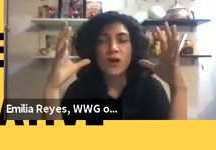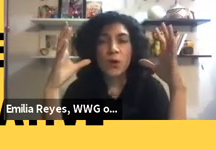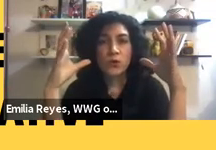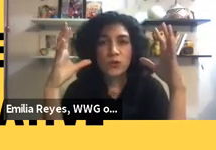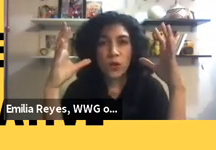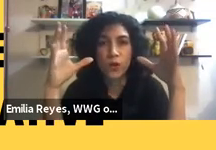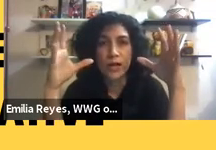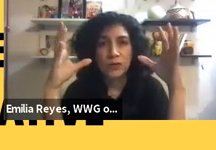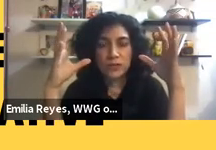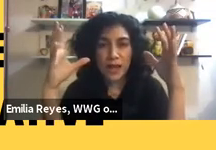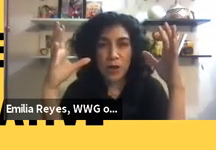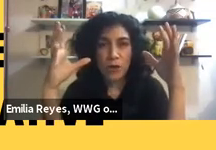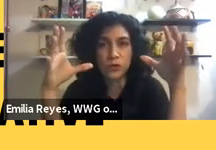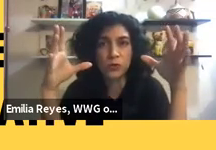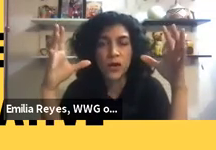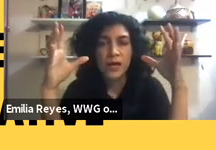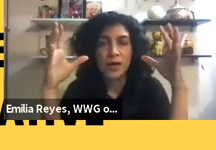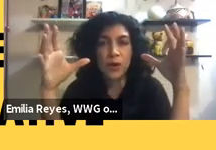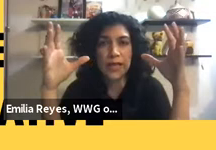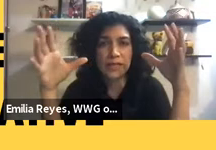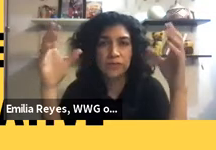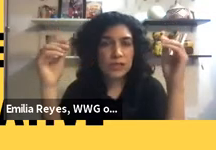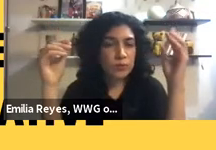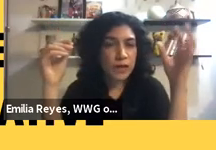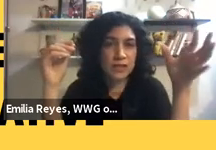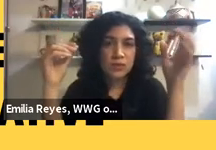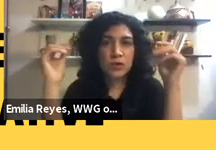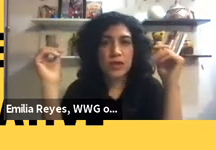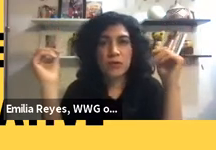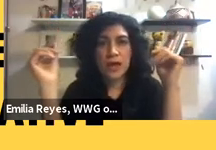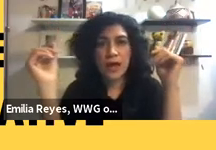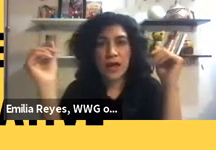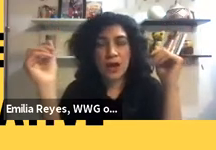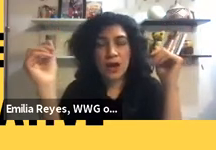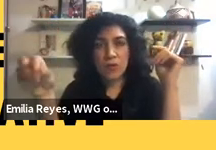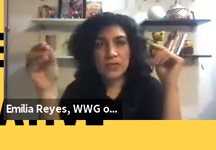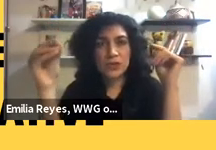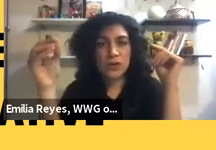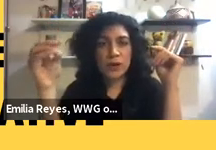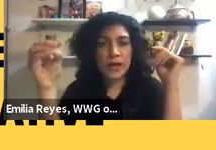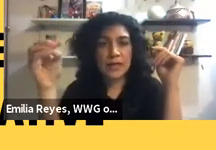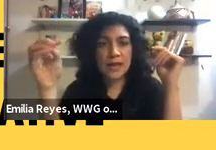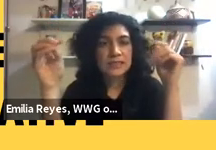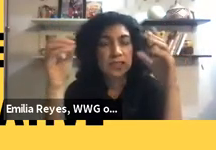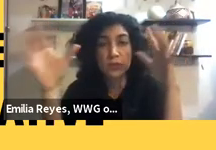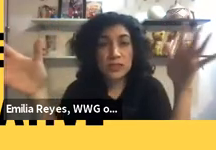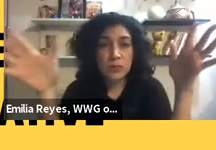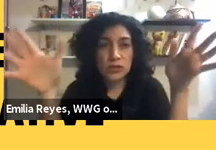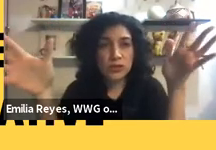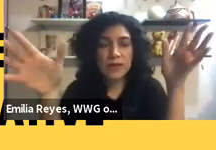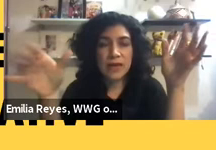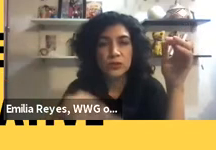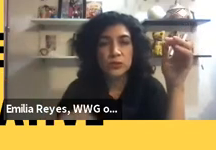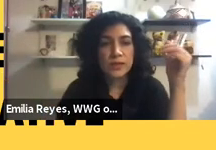tener unos órganos en la ONU que puedan resolver esto, un mecanismo de deuda, una convención para el tax. Eso